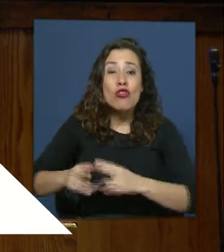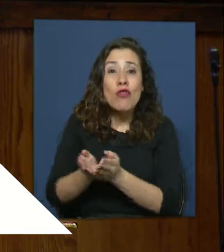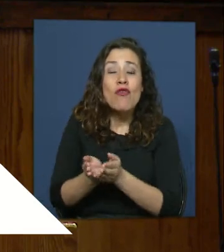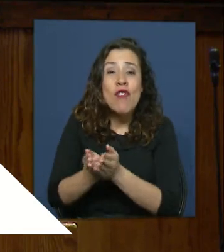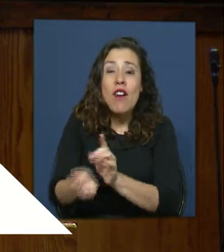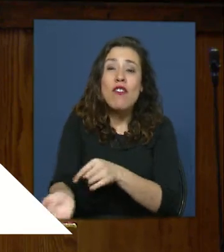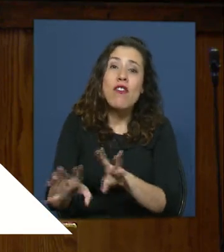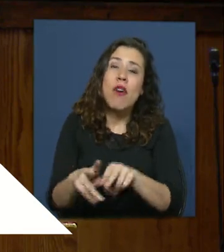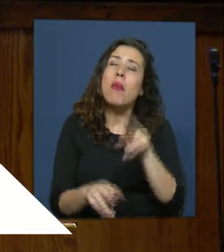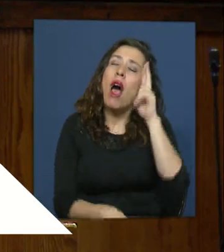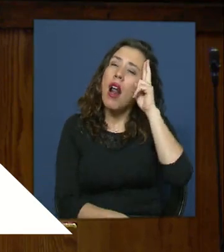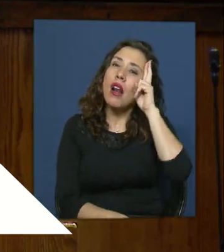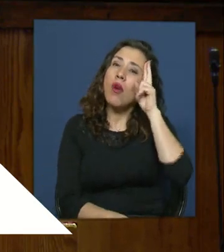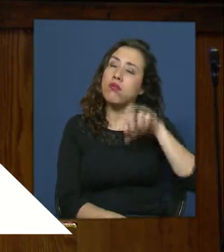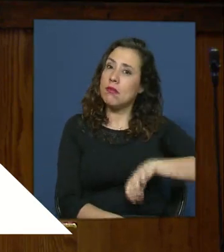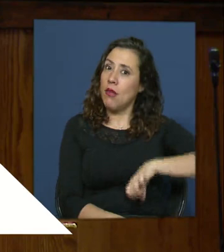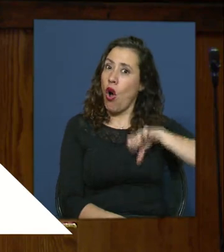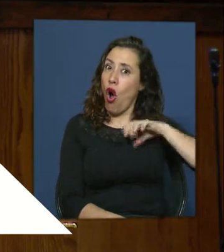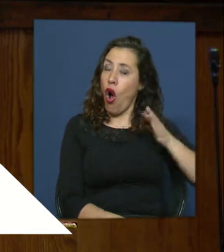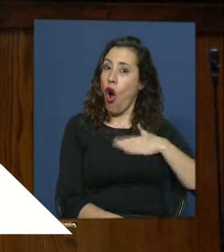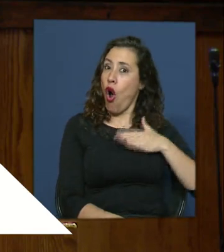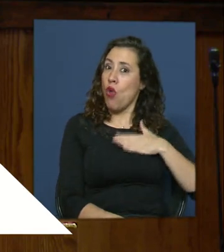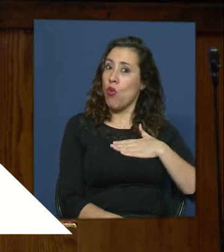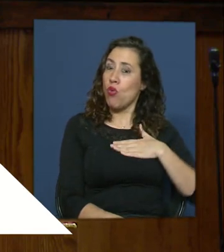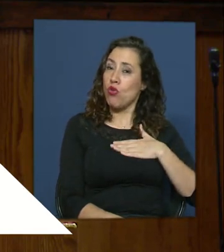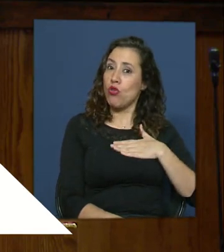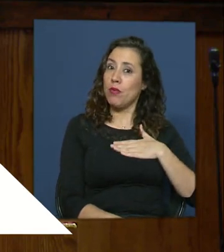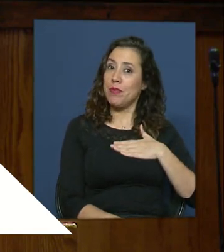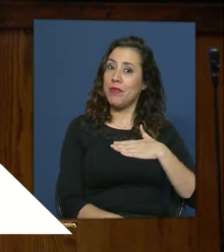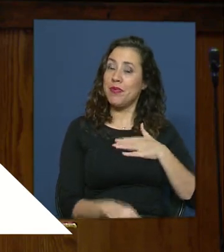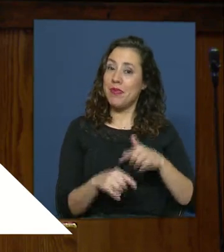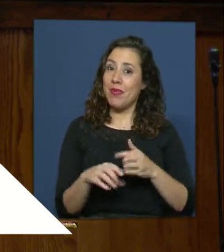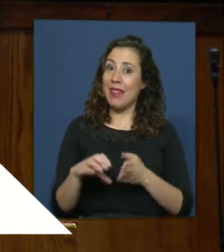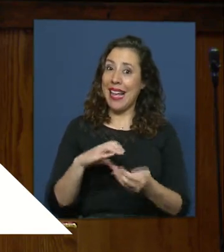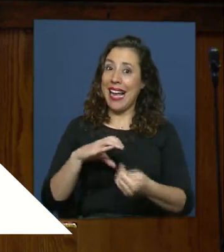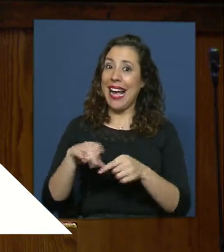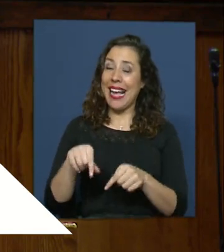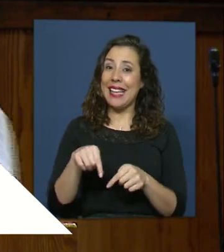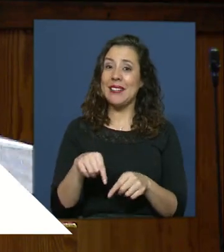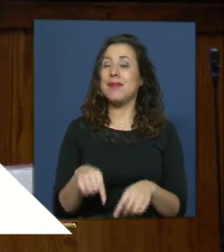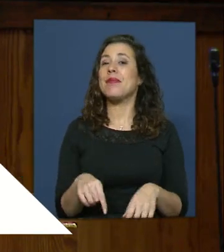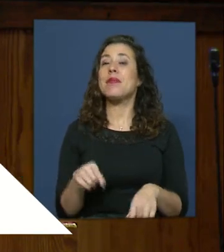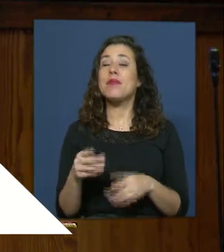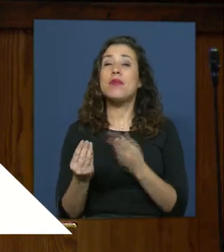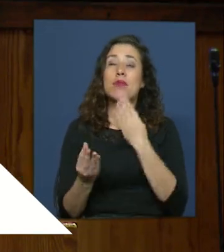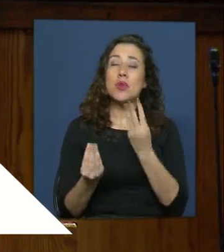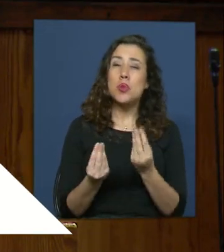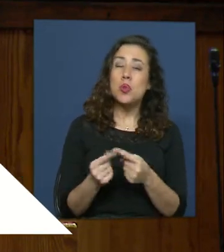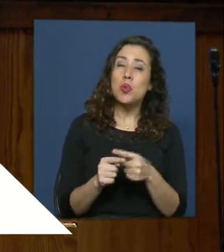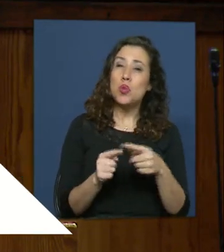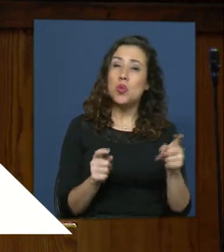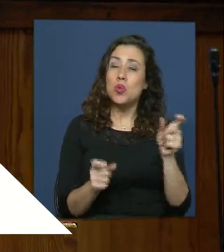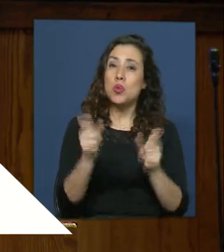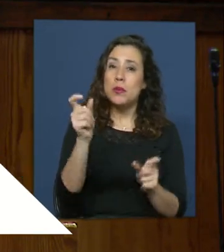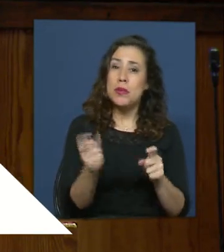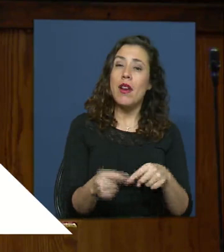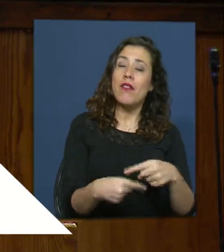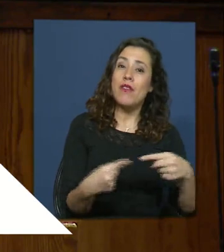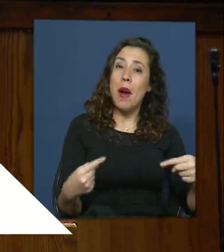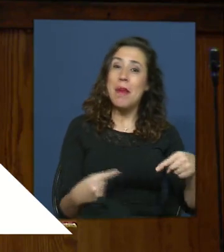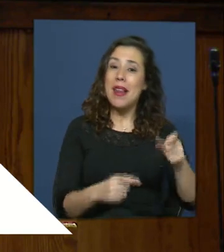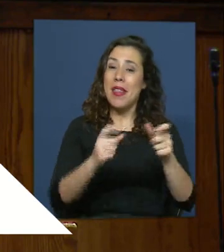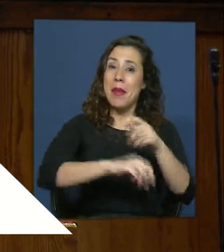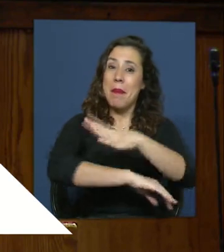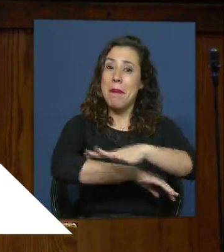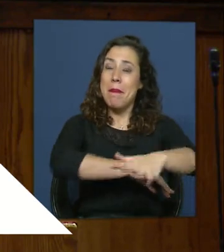su familia lo recuerdan con orgullo en la caleta Chañaral de Aceituno. Pero además ellos y muchos otros hombres y familias de mar